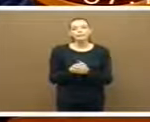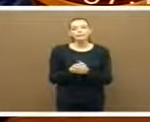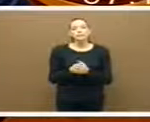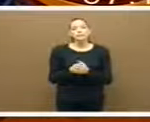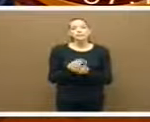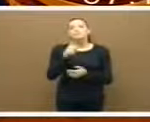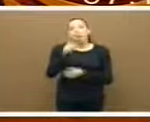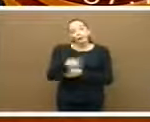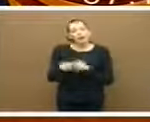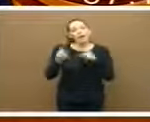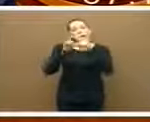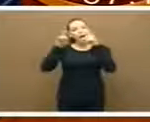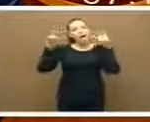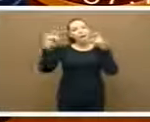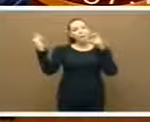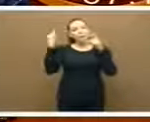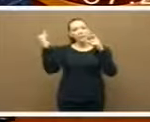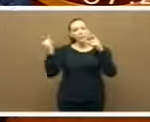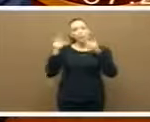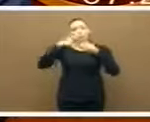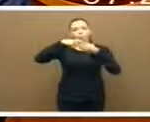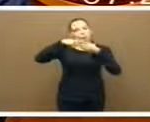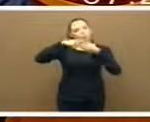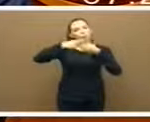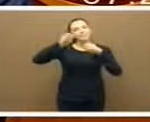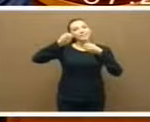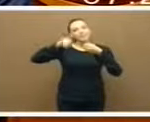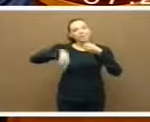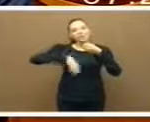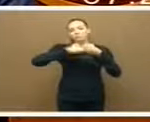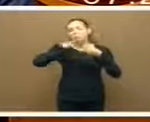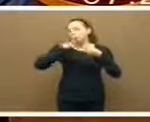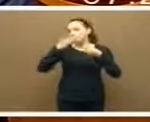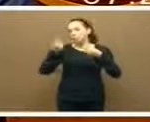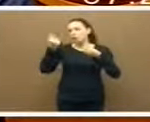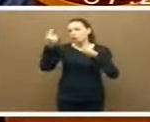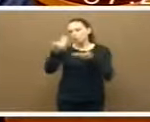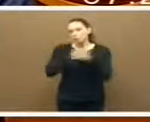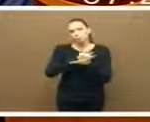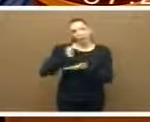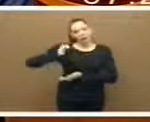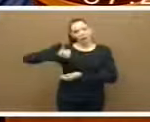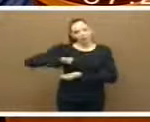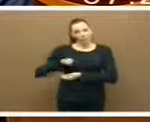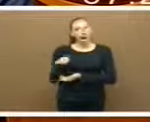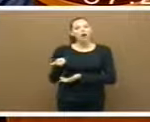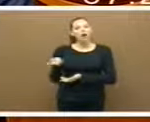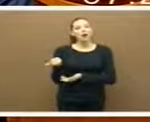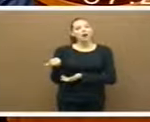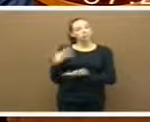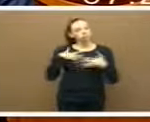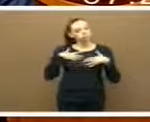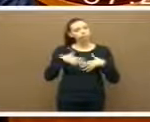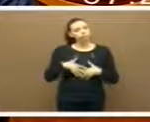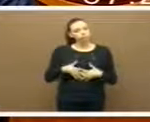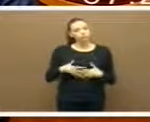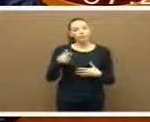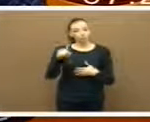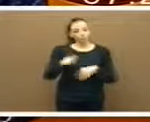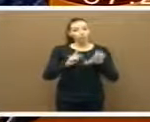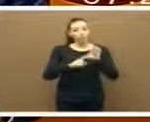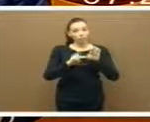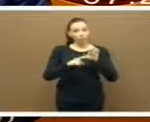de empresarios que se dedican también a este tipo de actividad, que generan riqueza y que se desarrollan y que viven en